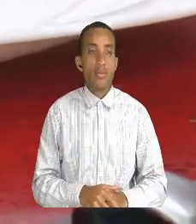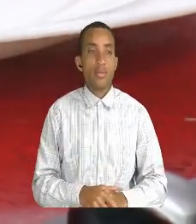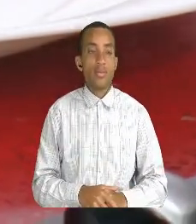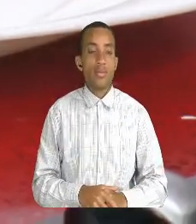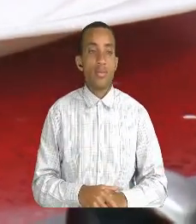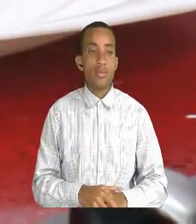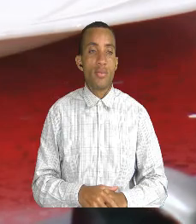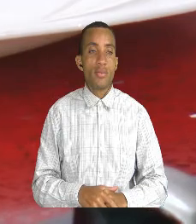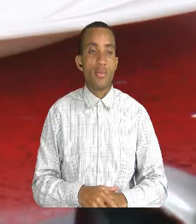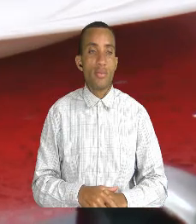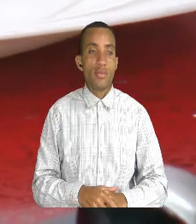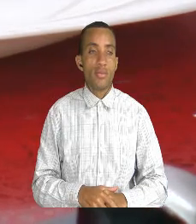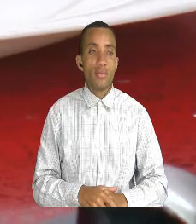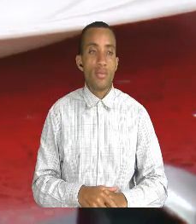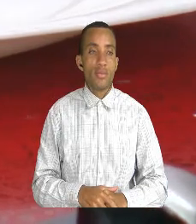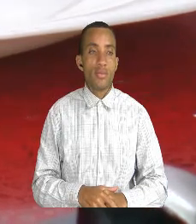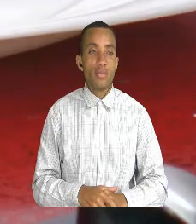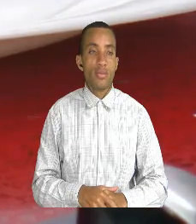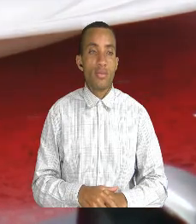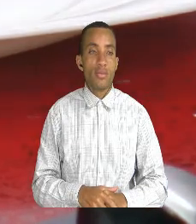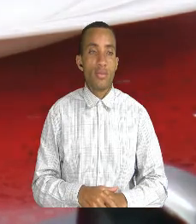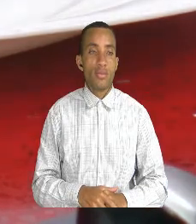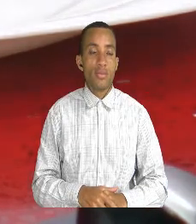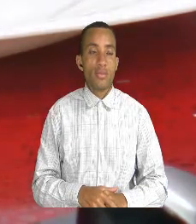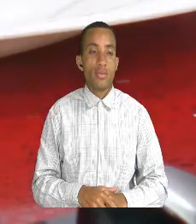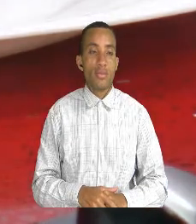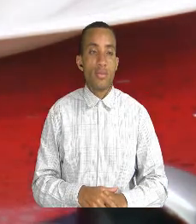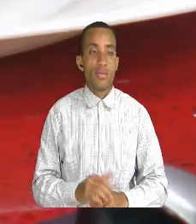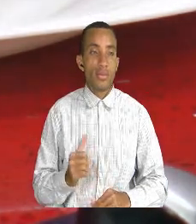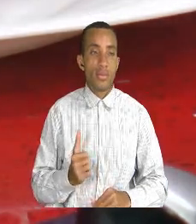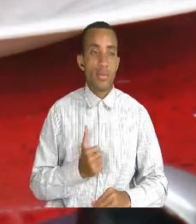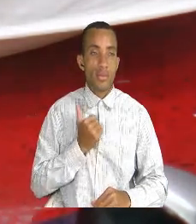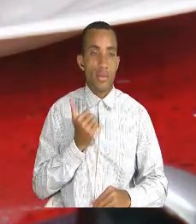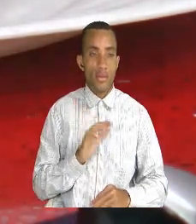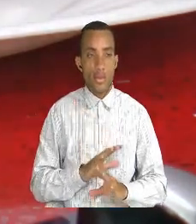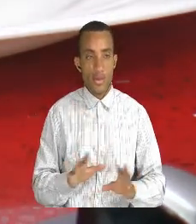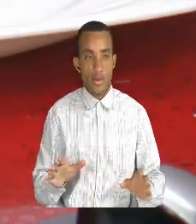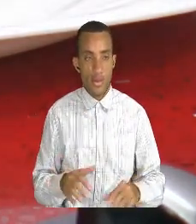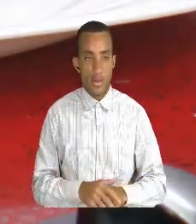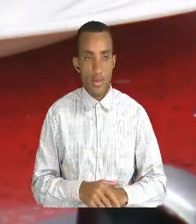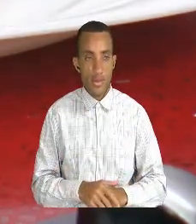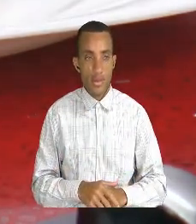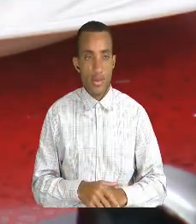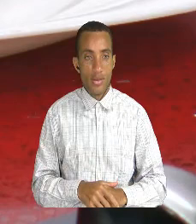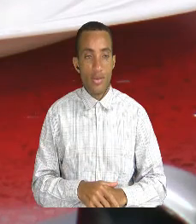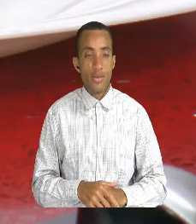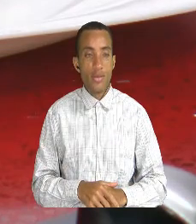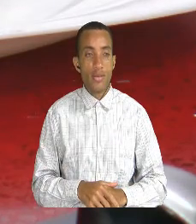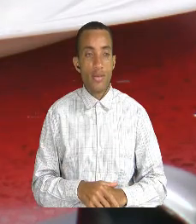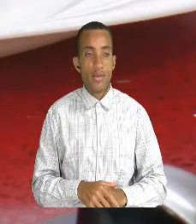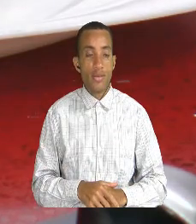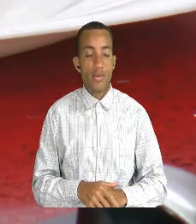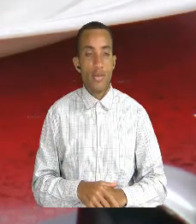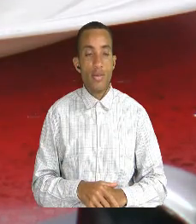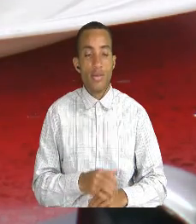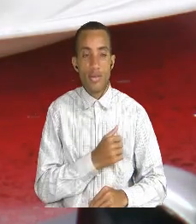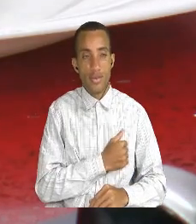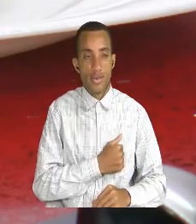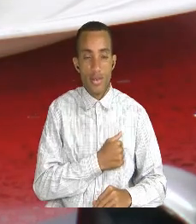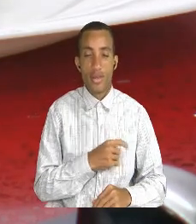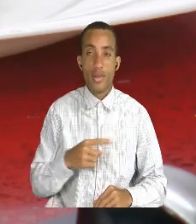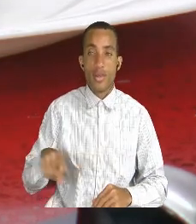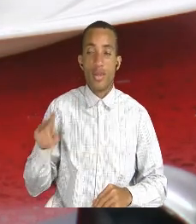estoy aquí entonces haciendo el ensamble. Listo, aprovechando que Rochi me está dejando sin arroz. Sí, porque... Por favor, no me haga quedar mal delante de